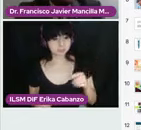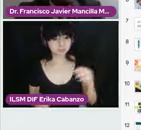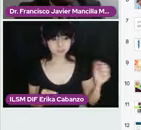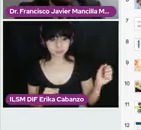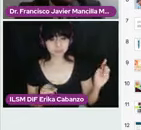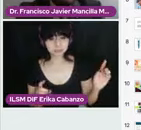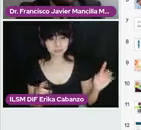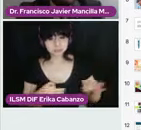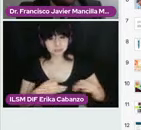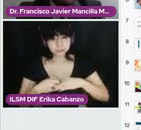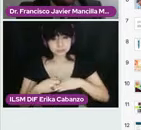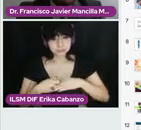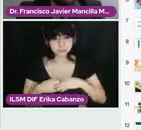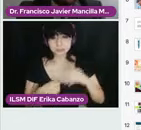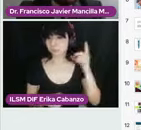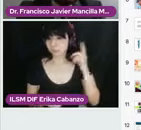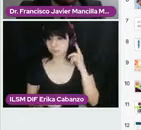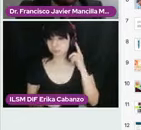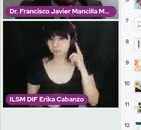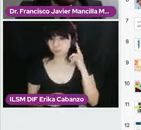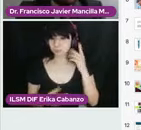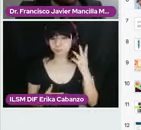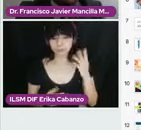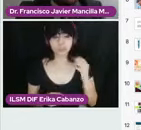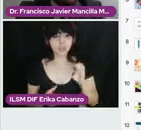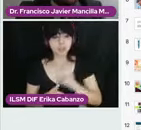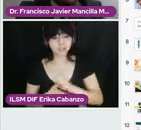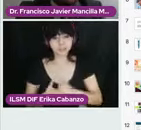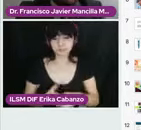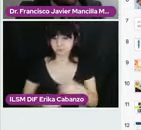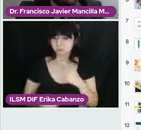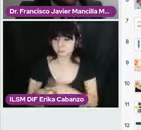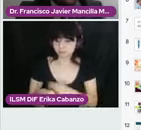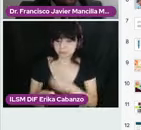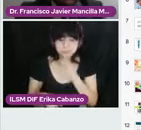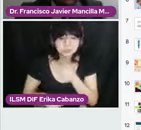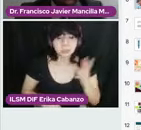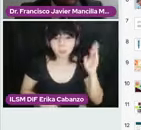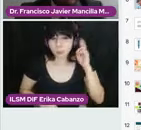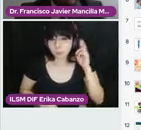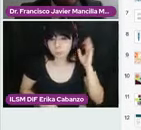por contigüidad hacia el oído y el paciente refiere que tiene un zumbido, ¿no? ¿Sí?